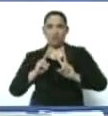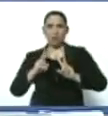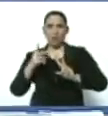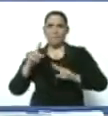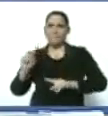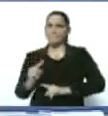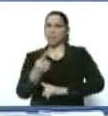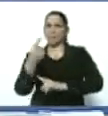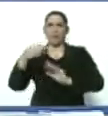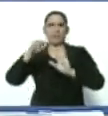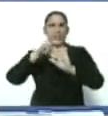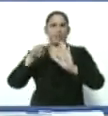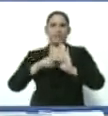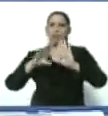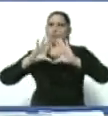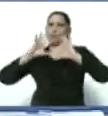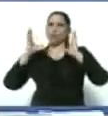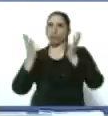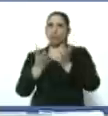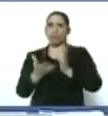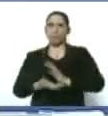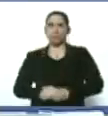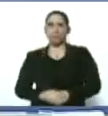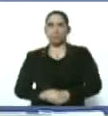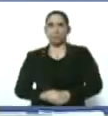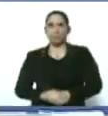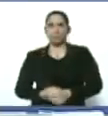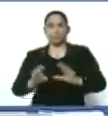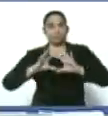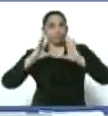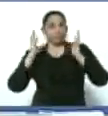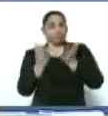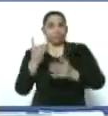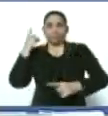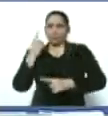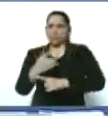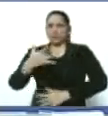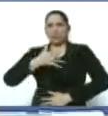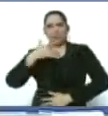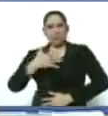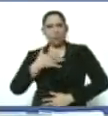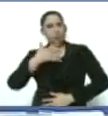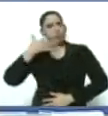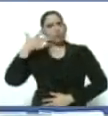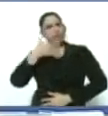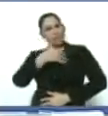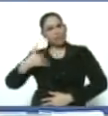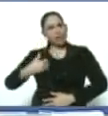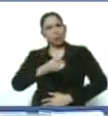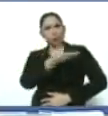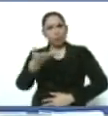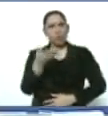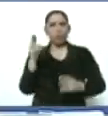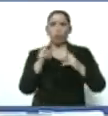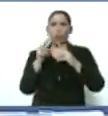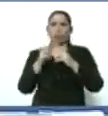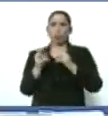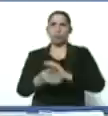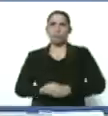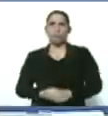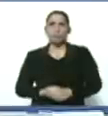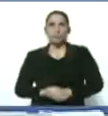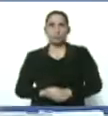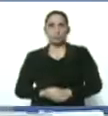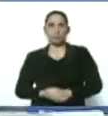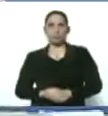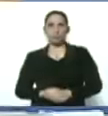primer nivel mundial. Mundial, debemos sentirnos orgullosos. Yo quiero que ustedes conozcan, ¿no? Hemos